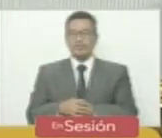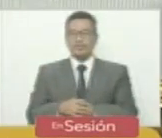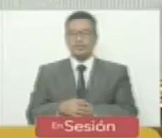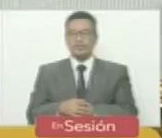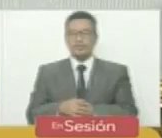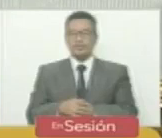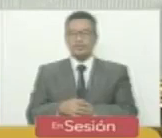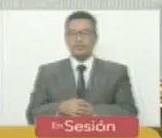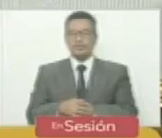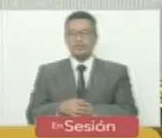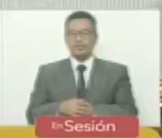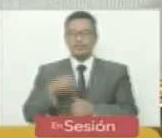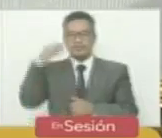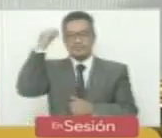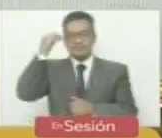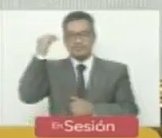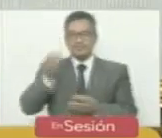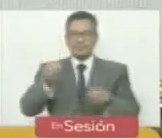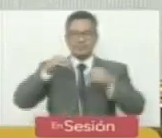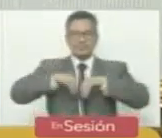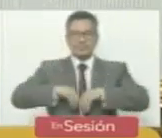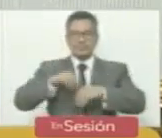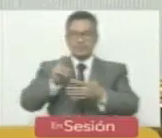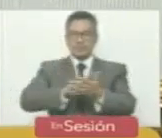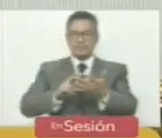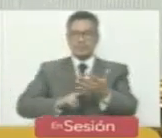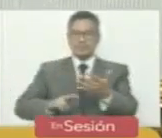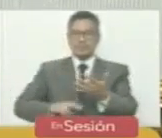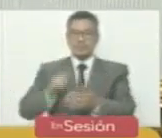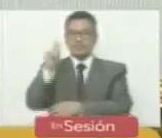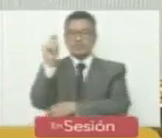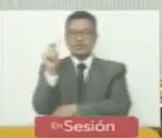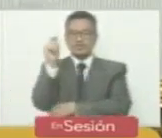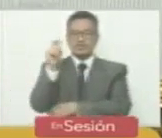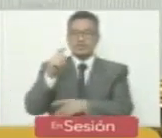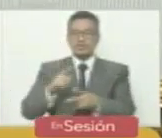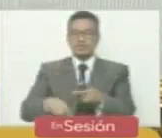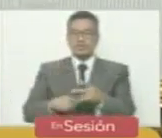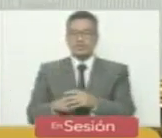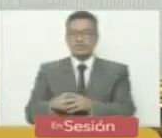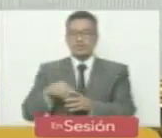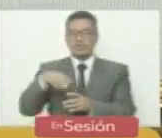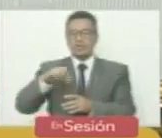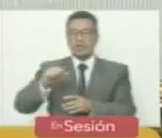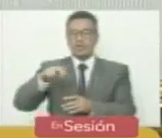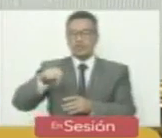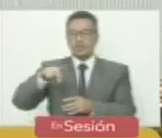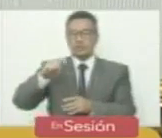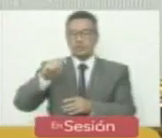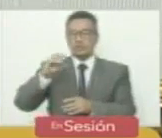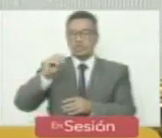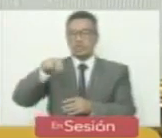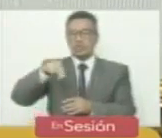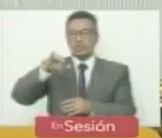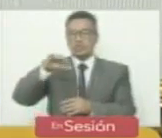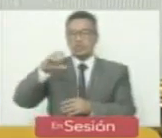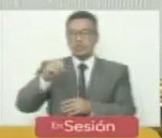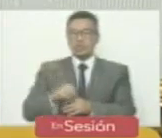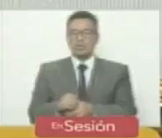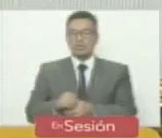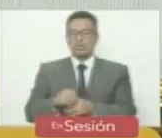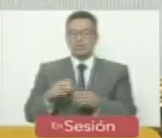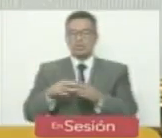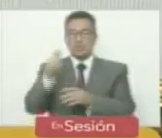Vamos a someter a consideración el acuerdo leído por el diputado Antonio Benavides. Las